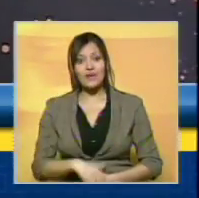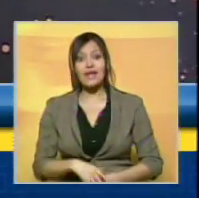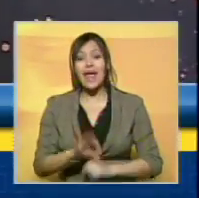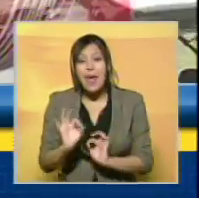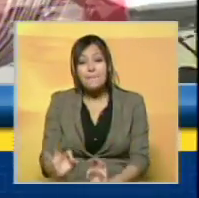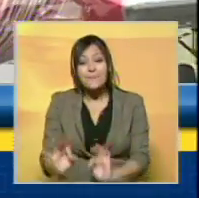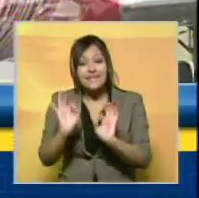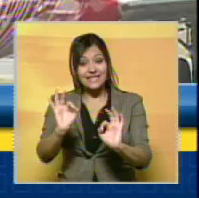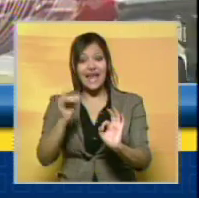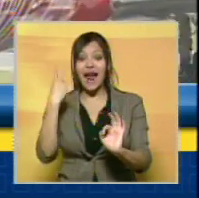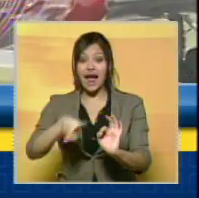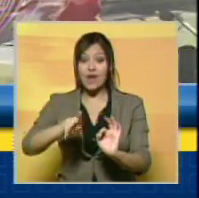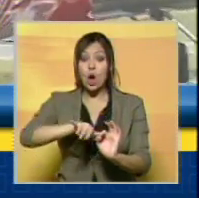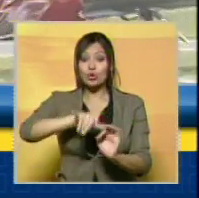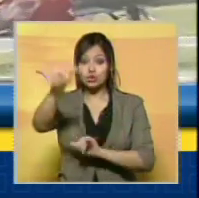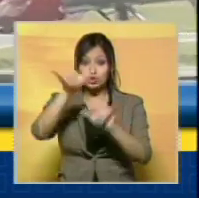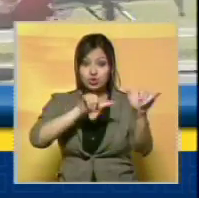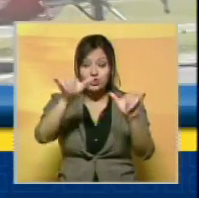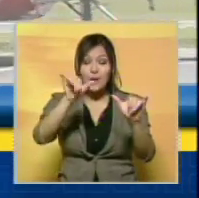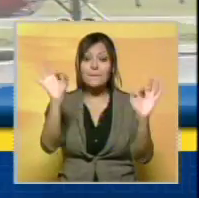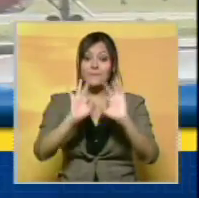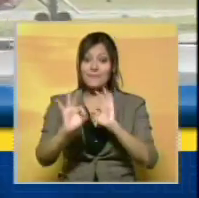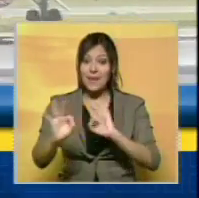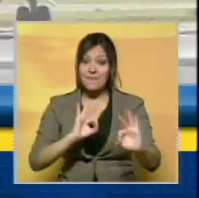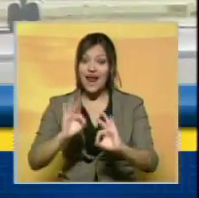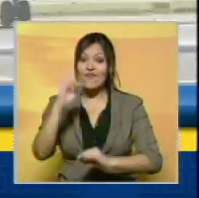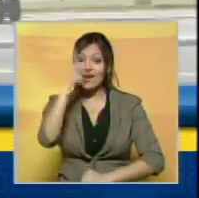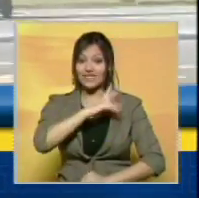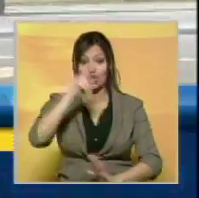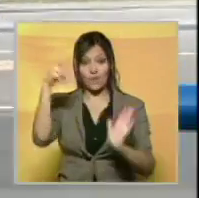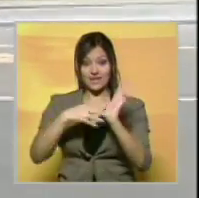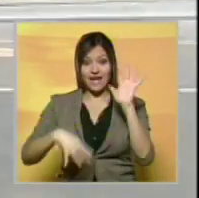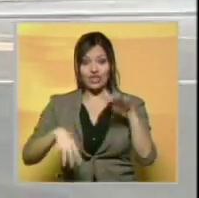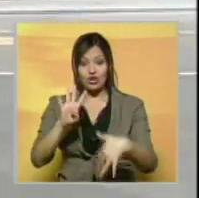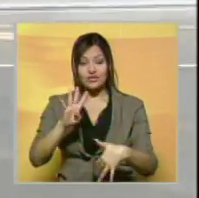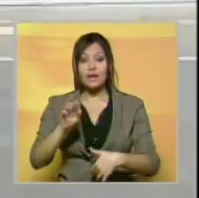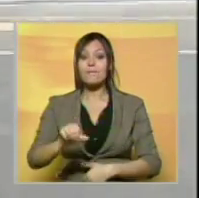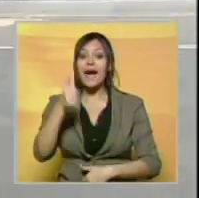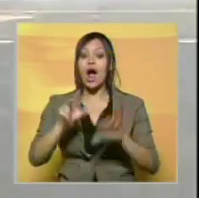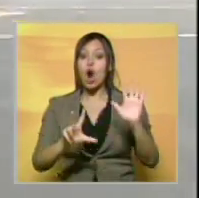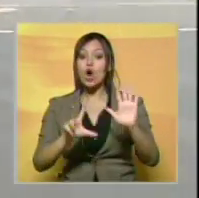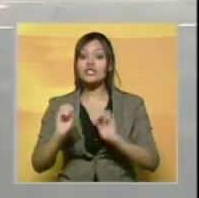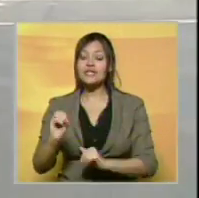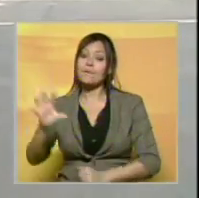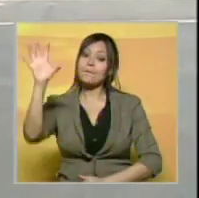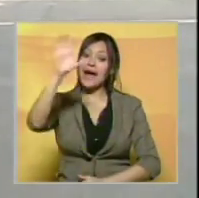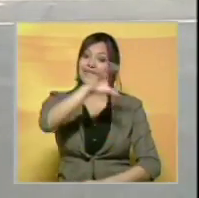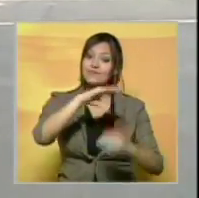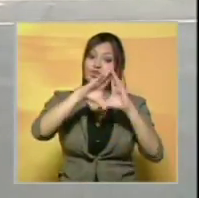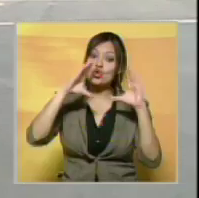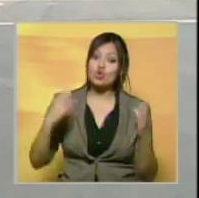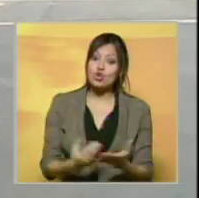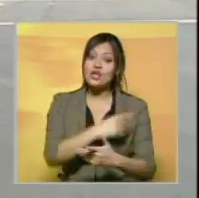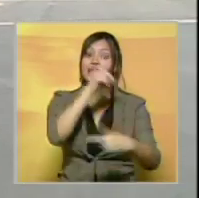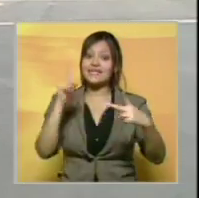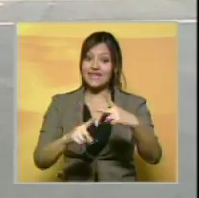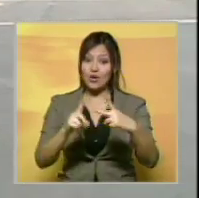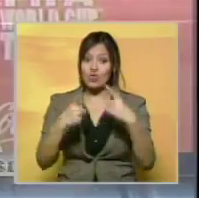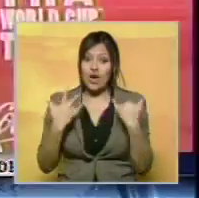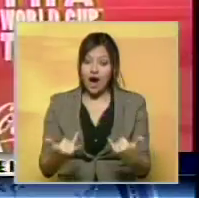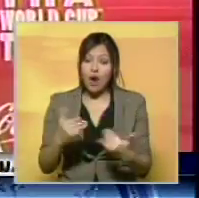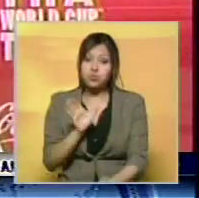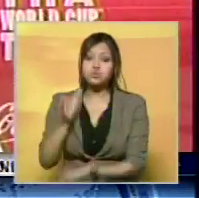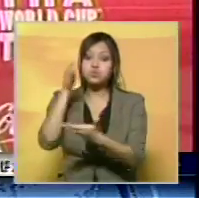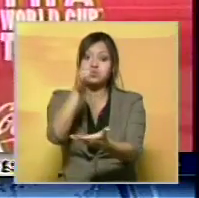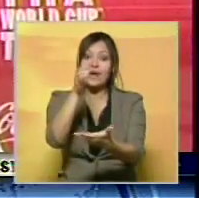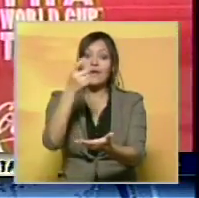exclusivo como parte del tour previo al Mundial Brasil 2014 y que la lleva por más de 80 países en todo el mundo. Es la segunda ocasión que el trofeo